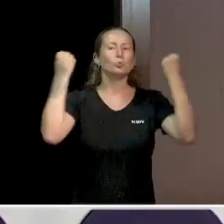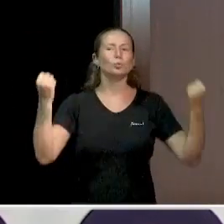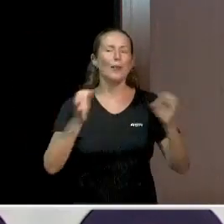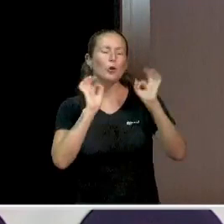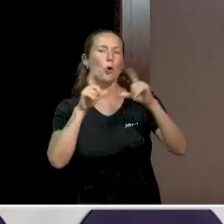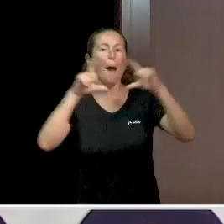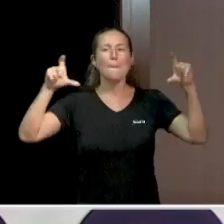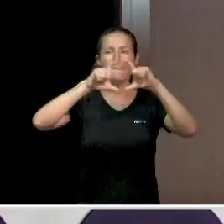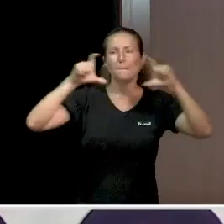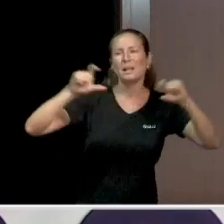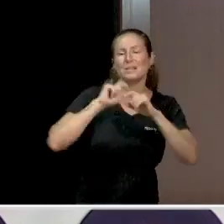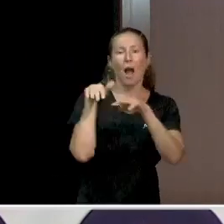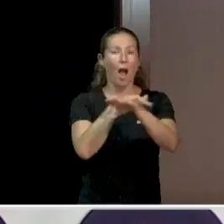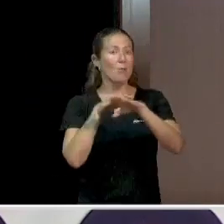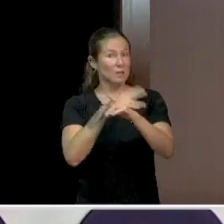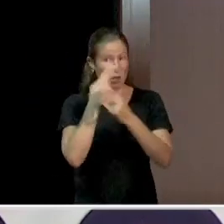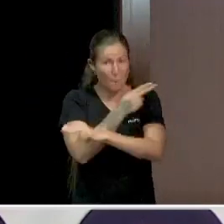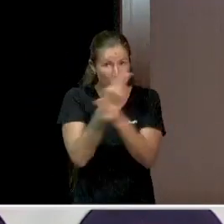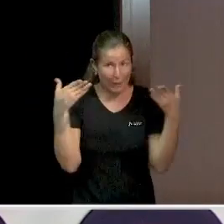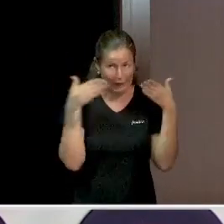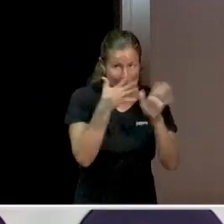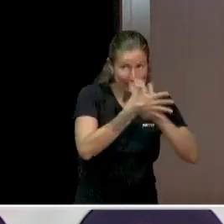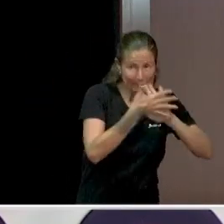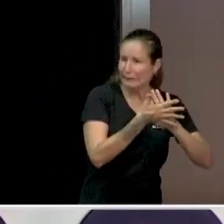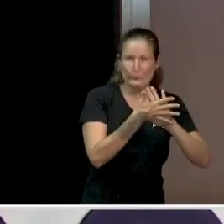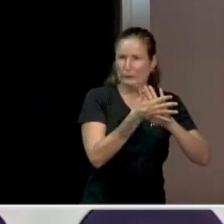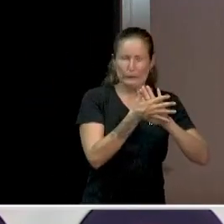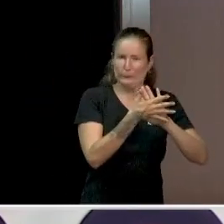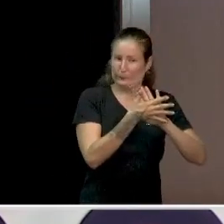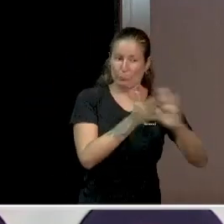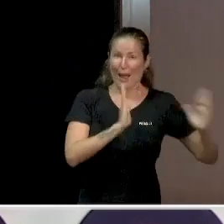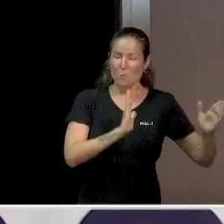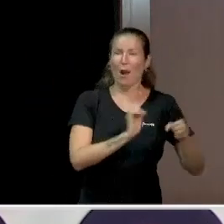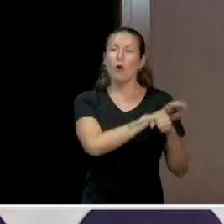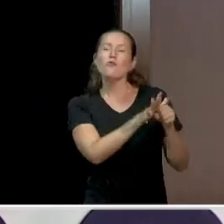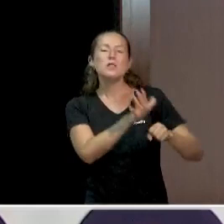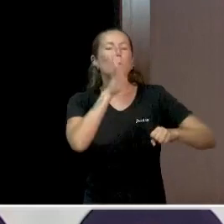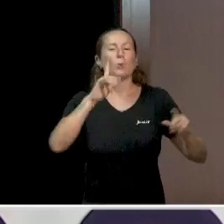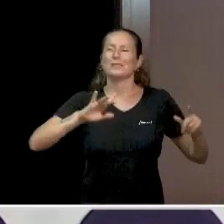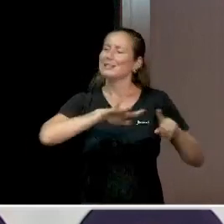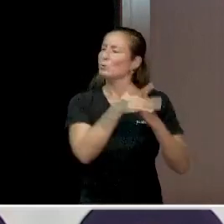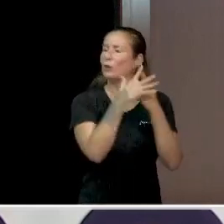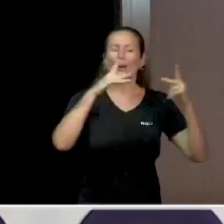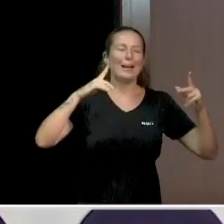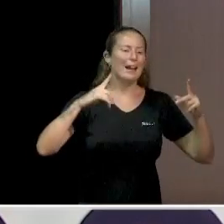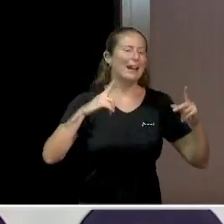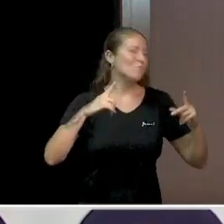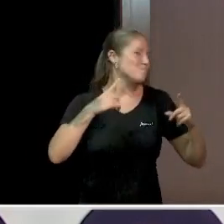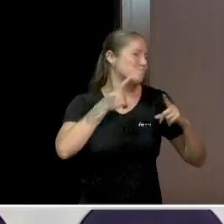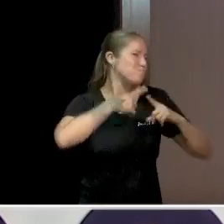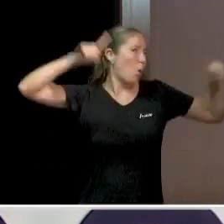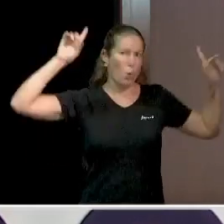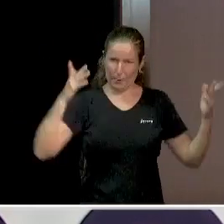las empresas ni de las administraciones públicas en el contexto de la COVID, porque ha sido una situación extraordinaria. Yo creo que ha